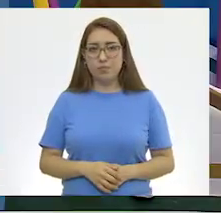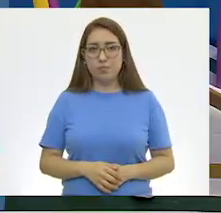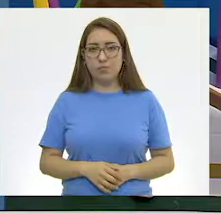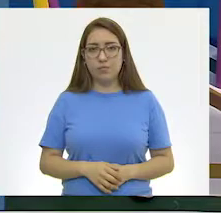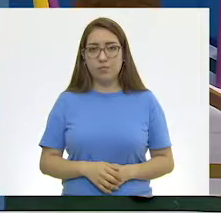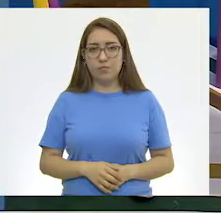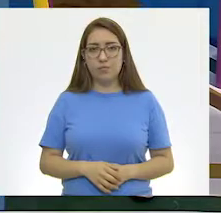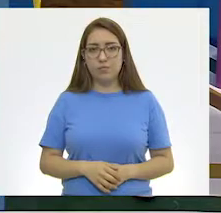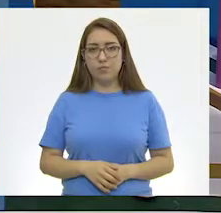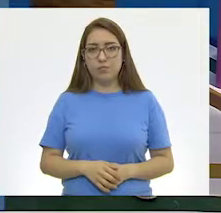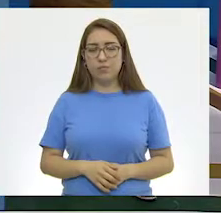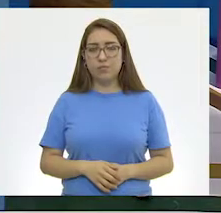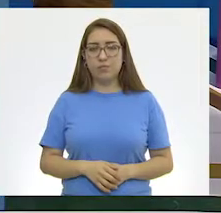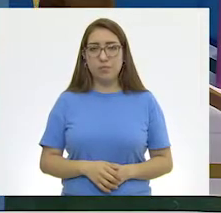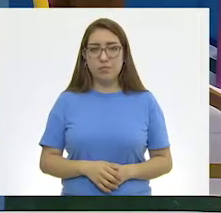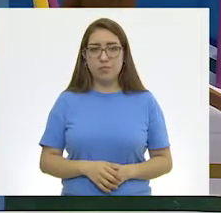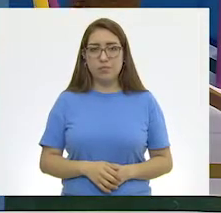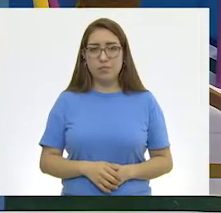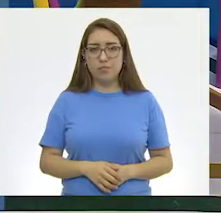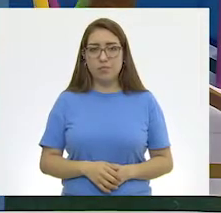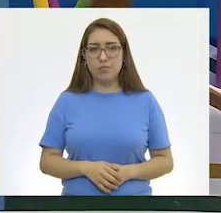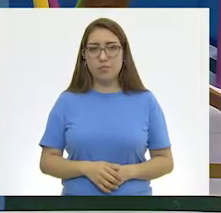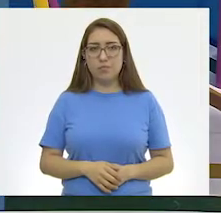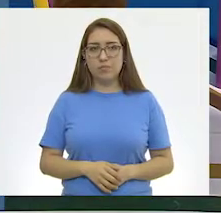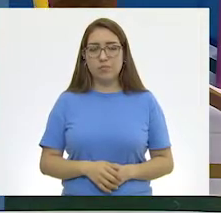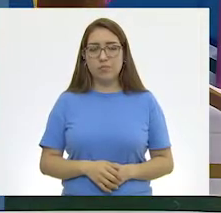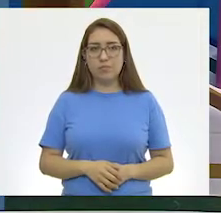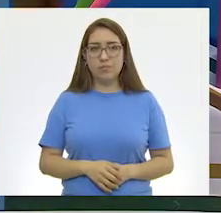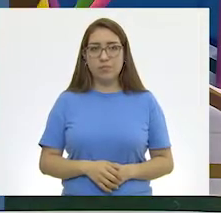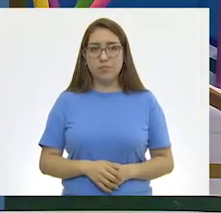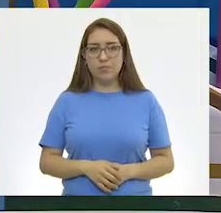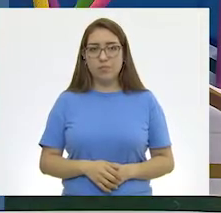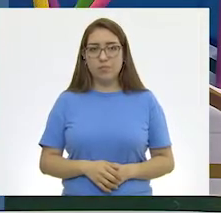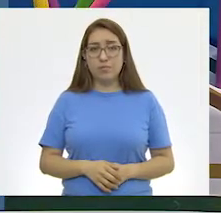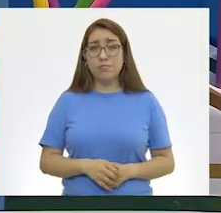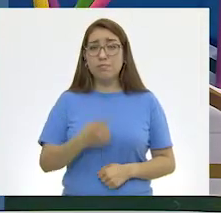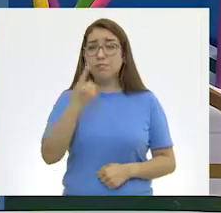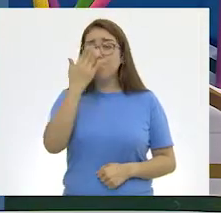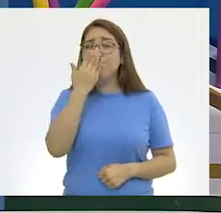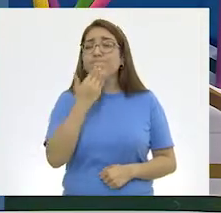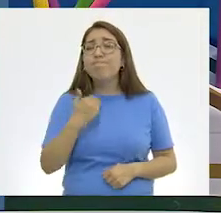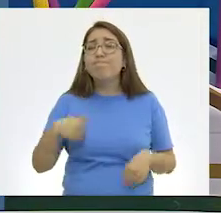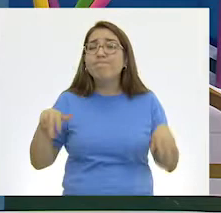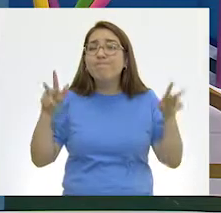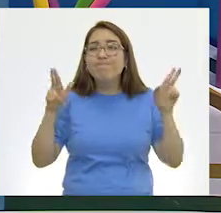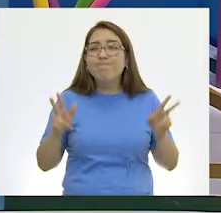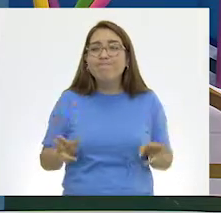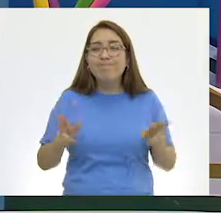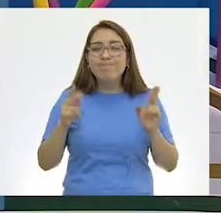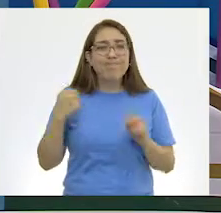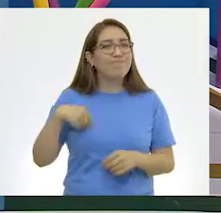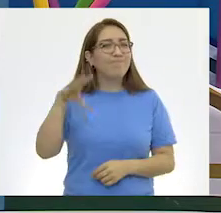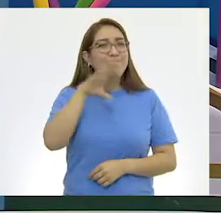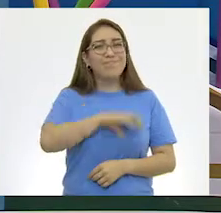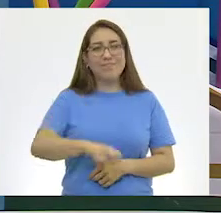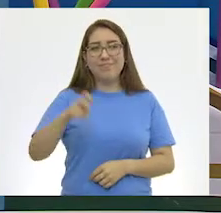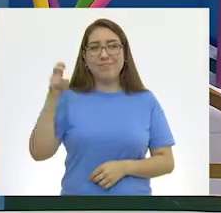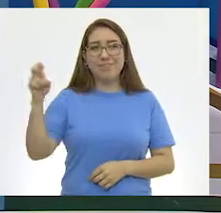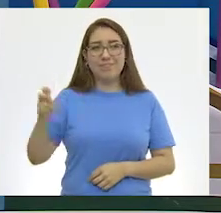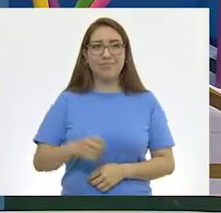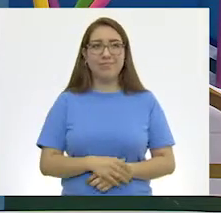A ver, ¿te las acerco? ¿Con esta? Muy bien, perfecto, vamos. ¡Ay, una abejita! Sí, me encantan las